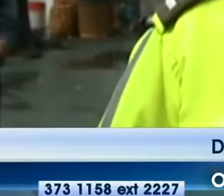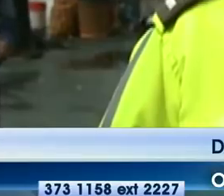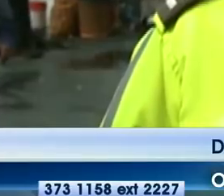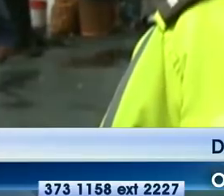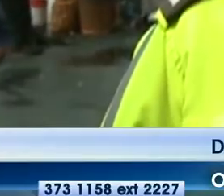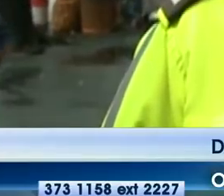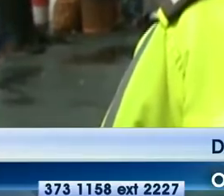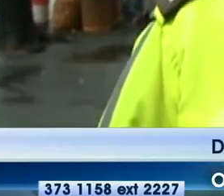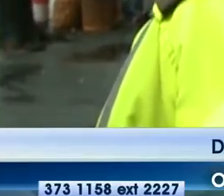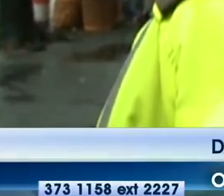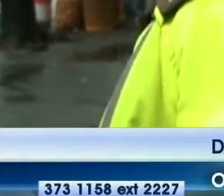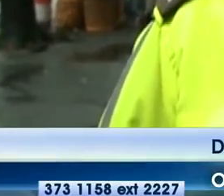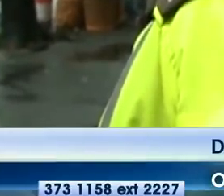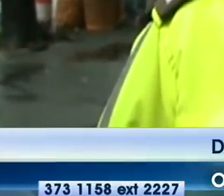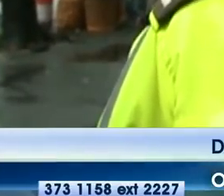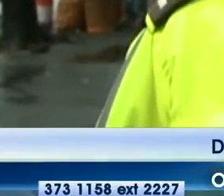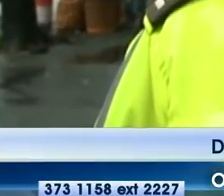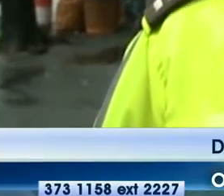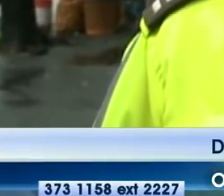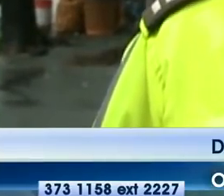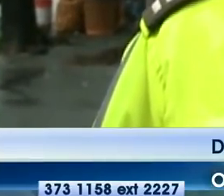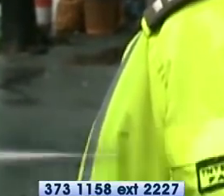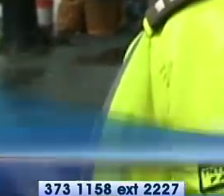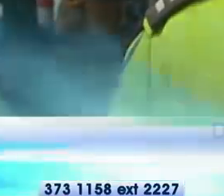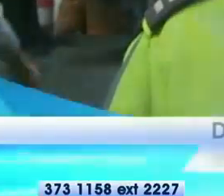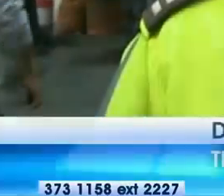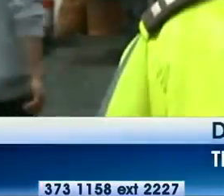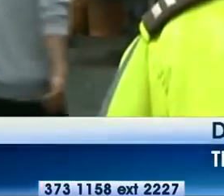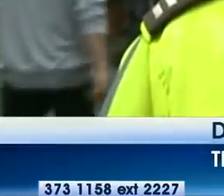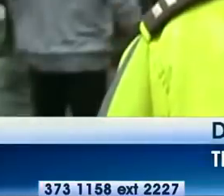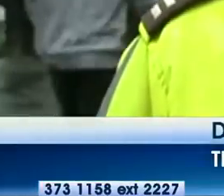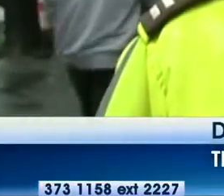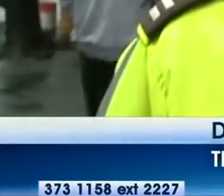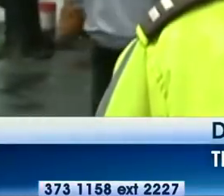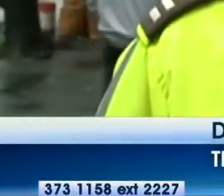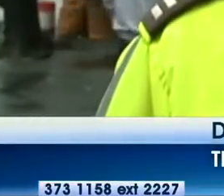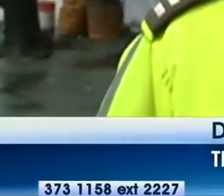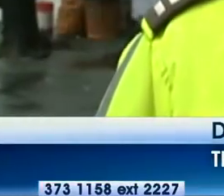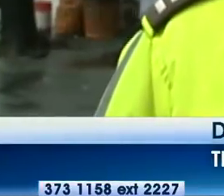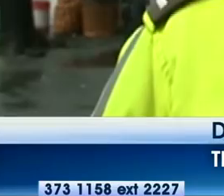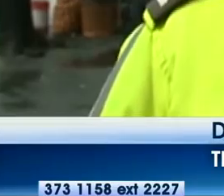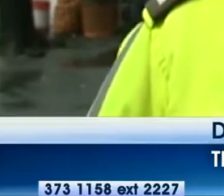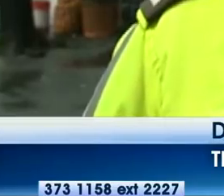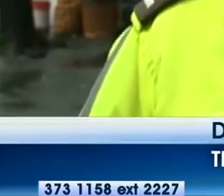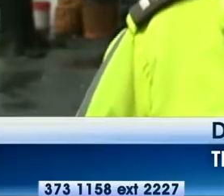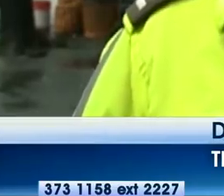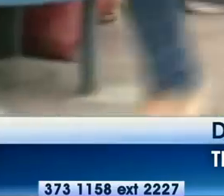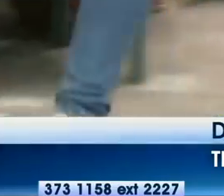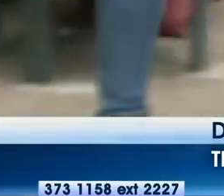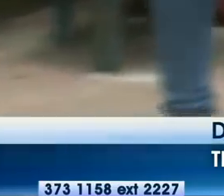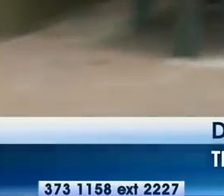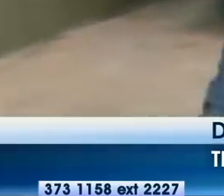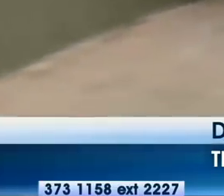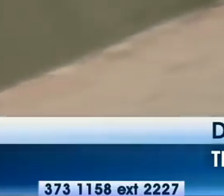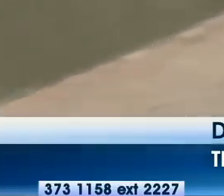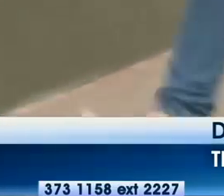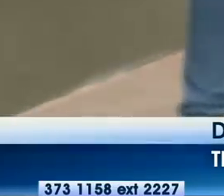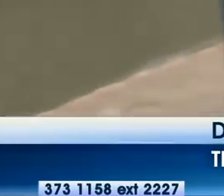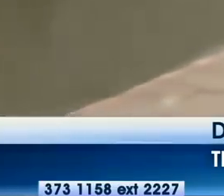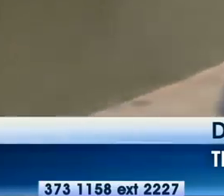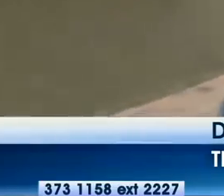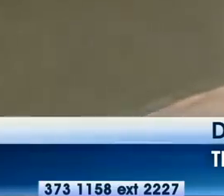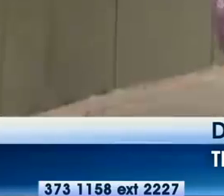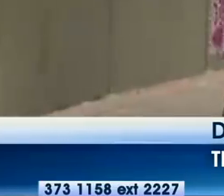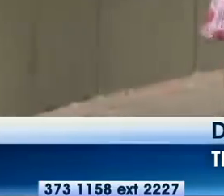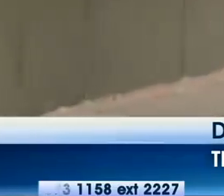de 6 a 10 de la noche. Por lo cual incrementamos nuestro patrullaje en esos horarios para obtener estos resultados. Según las denuncias de las